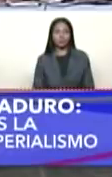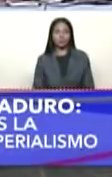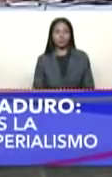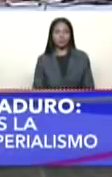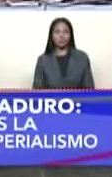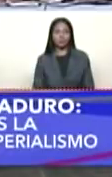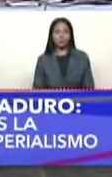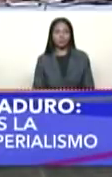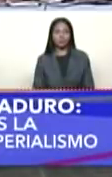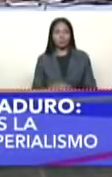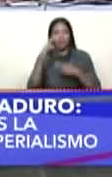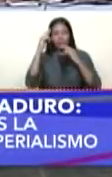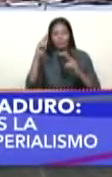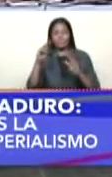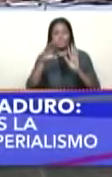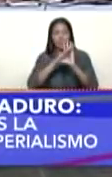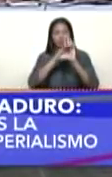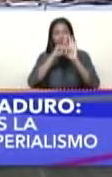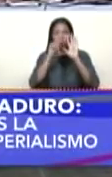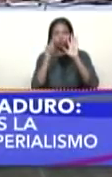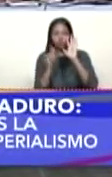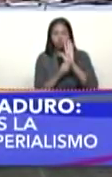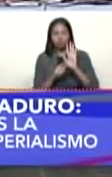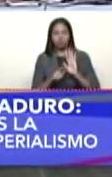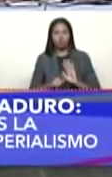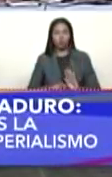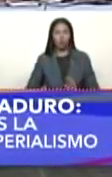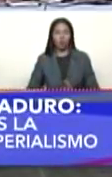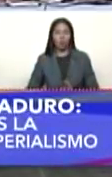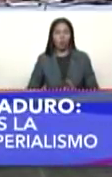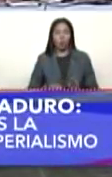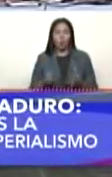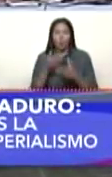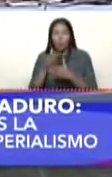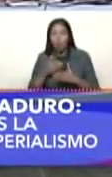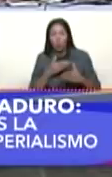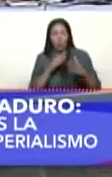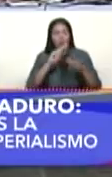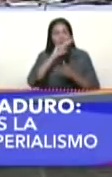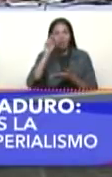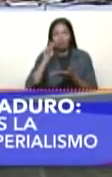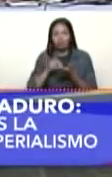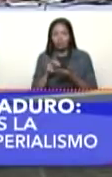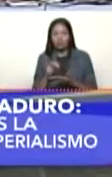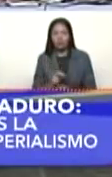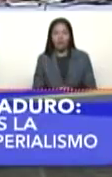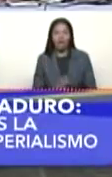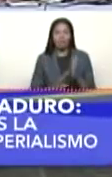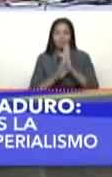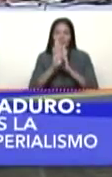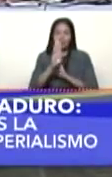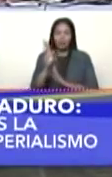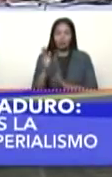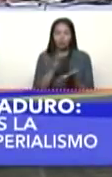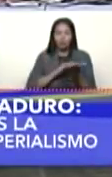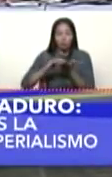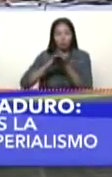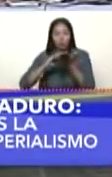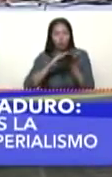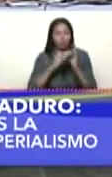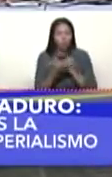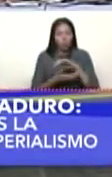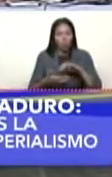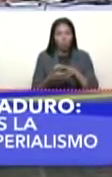El respeto a la Constitución, la convivencia nacional, el desarrollo, la solución de los